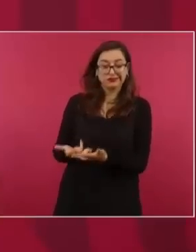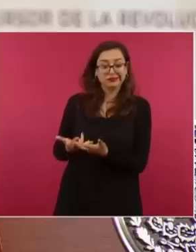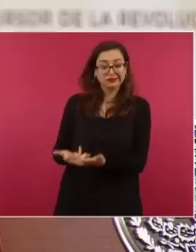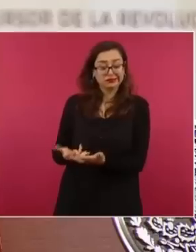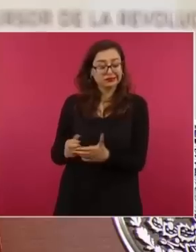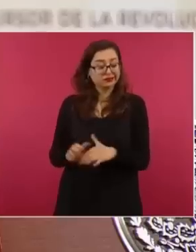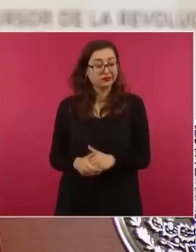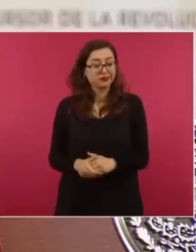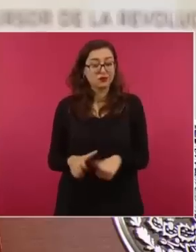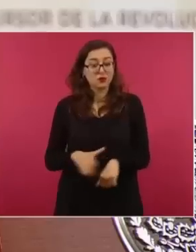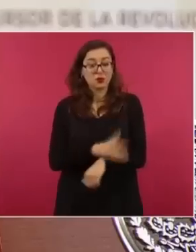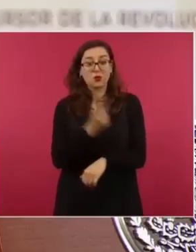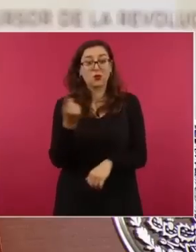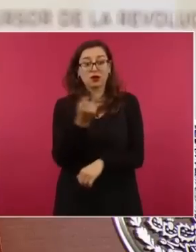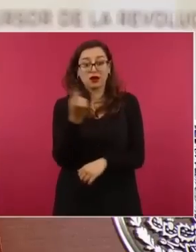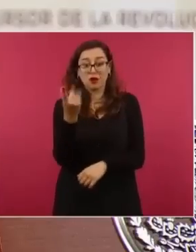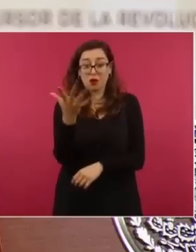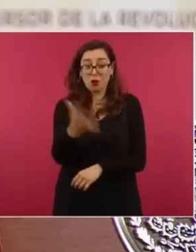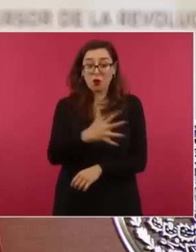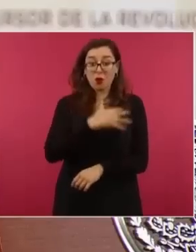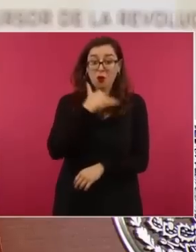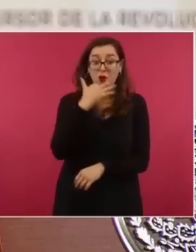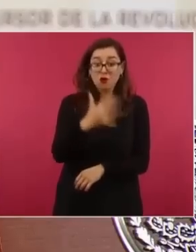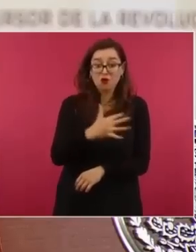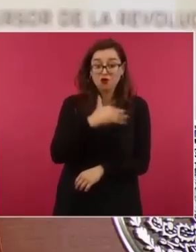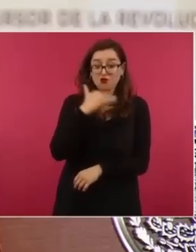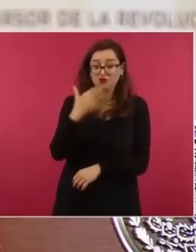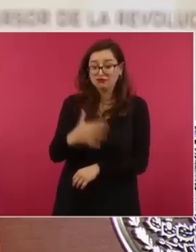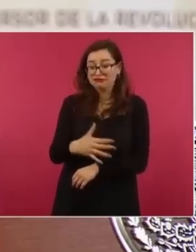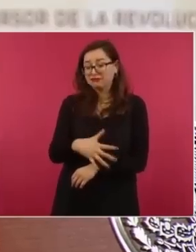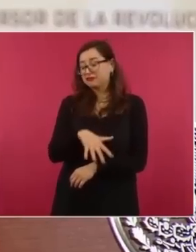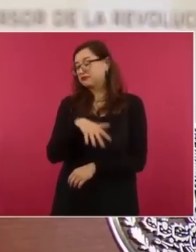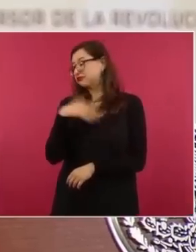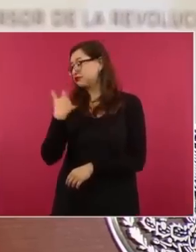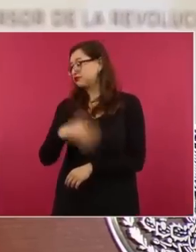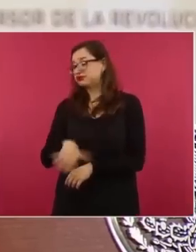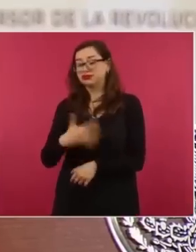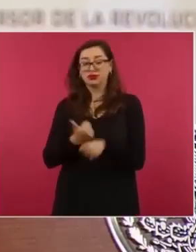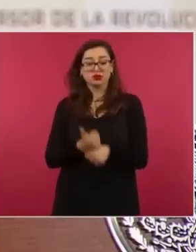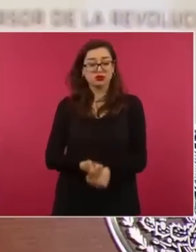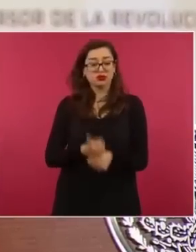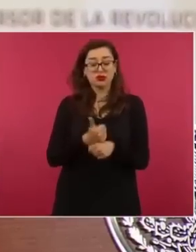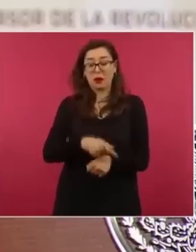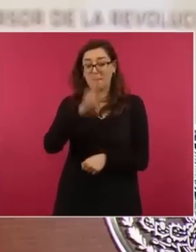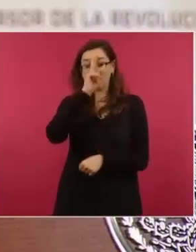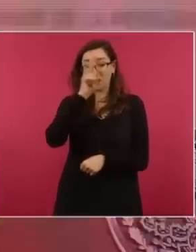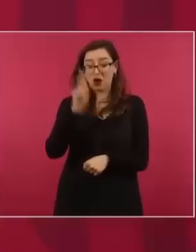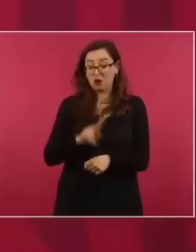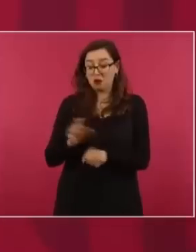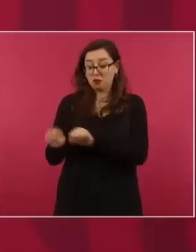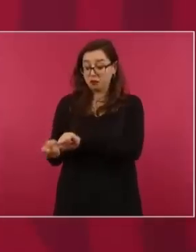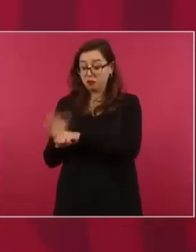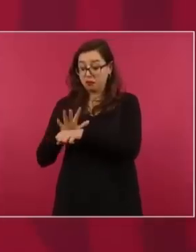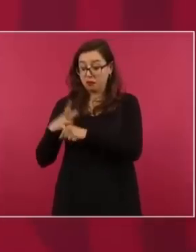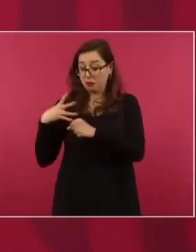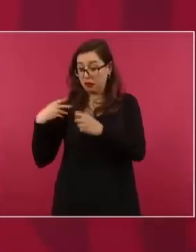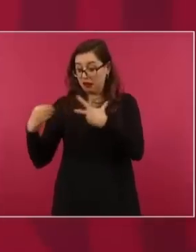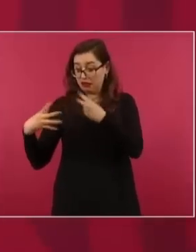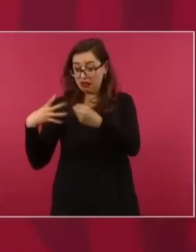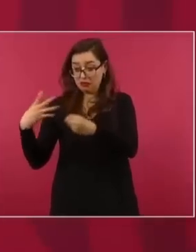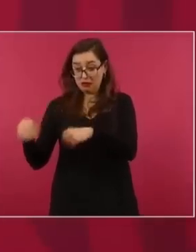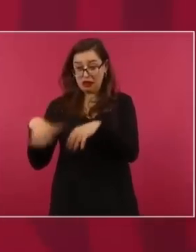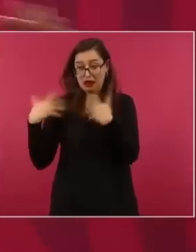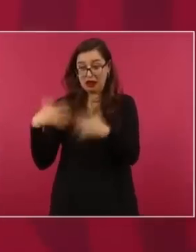El presidente Andrés Manuel López Obrador aseguró este martes que ofrece su renuncia a la presidencia de la República si presentan pruebas de los supuestos vínculos